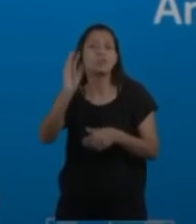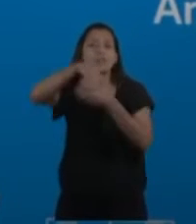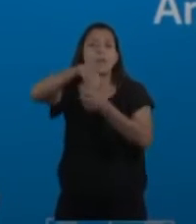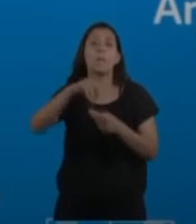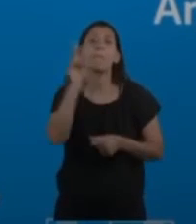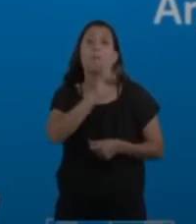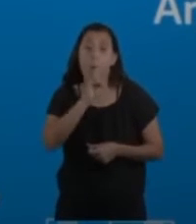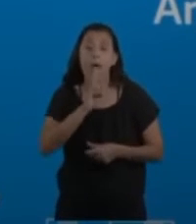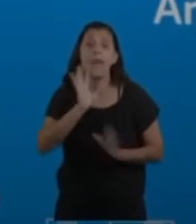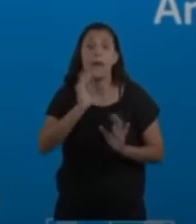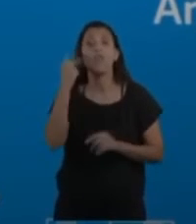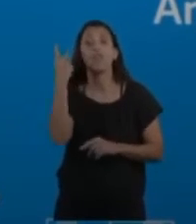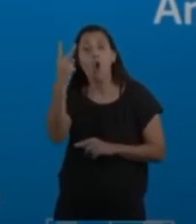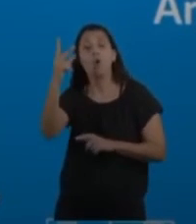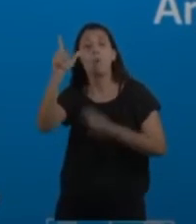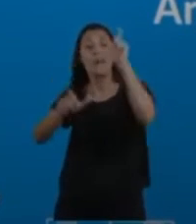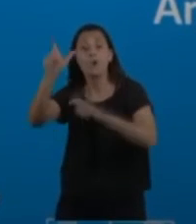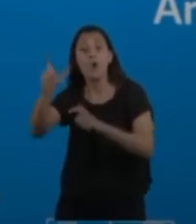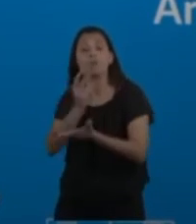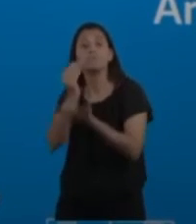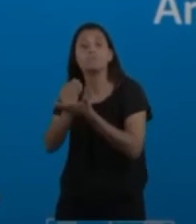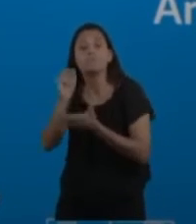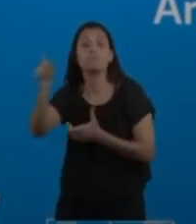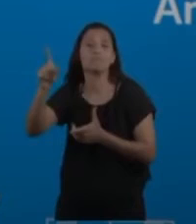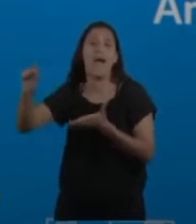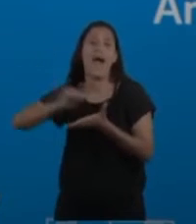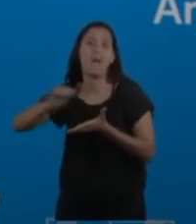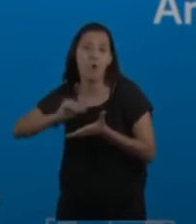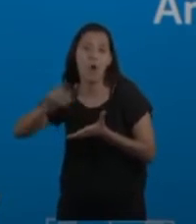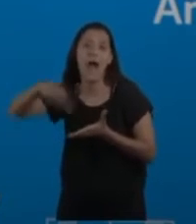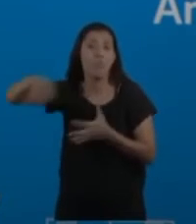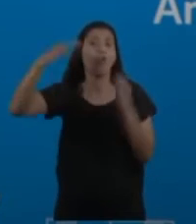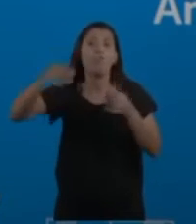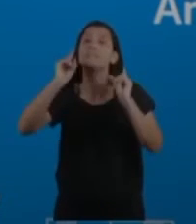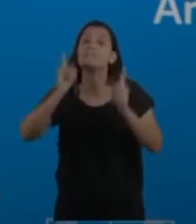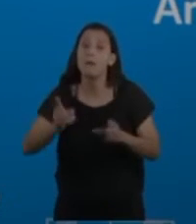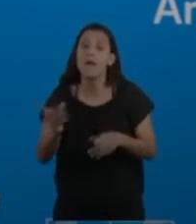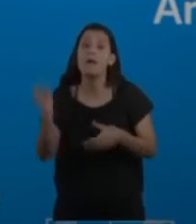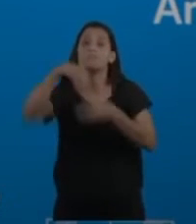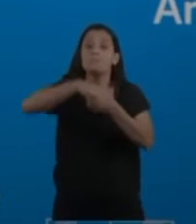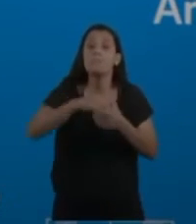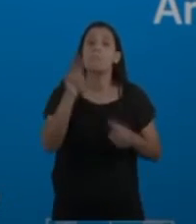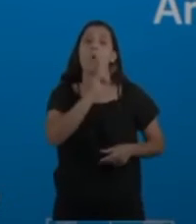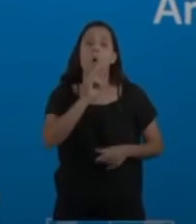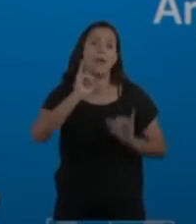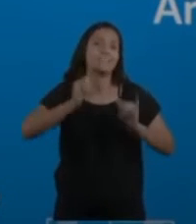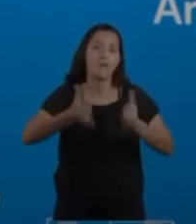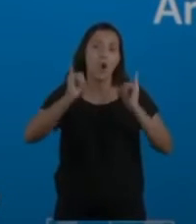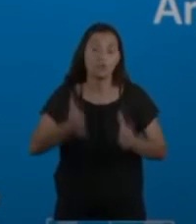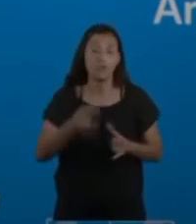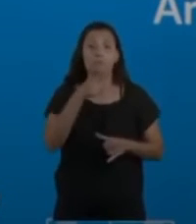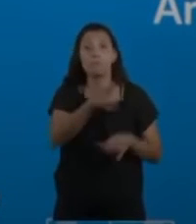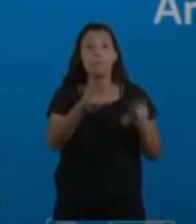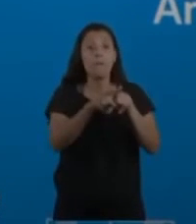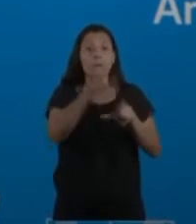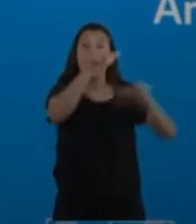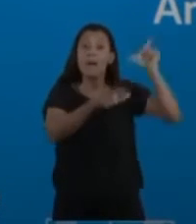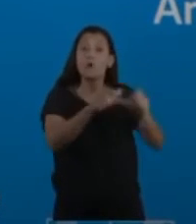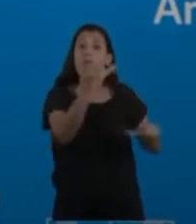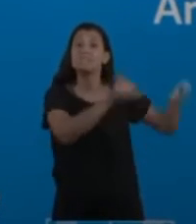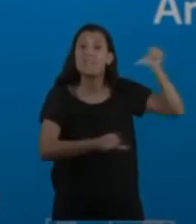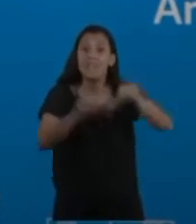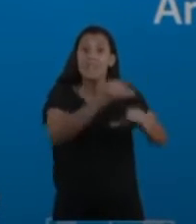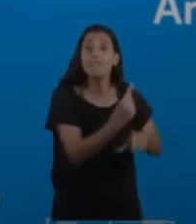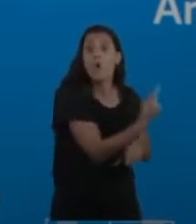dos de los representantes de los las abogadas deben ser mujeres en el caso de los académicos y los científicos al